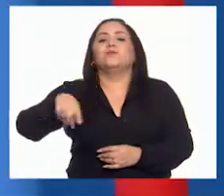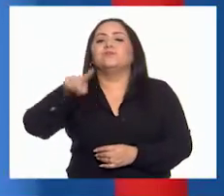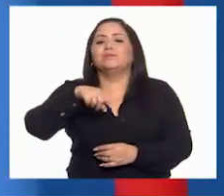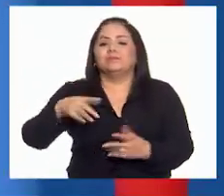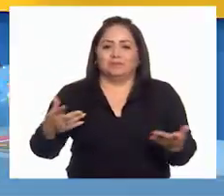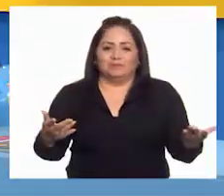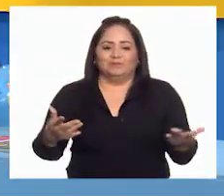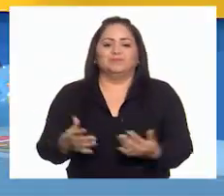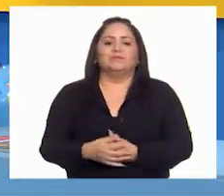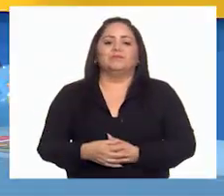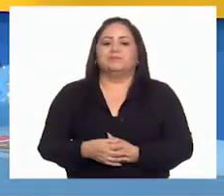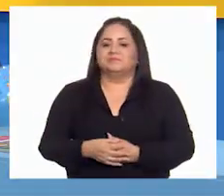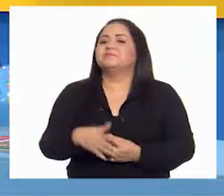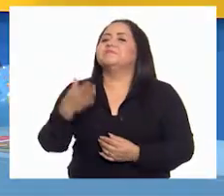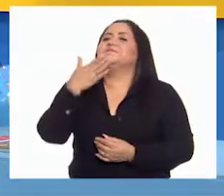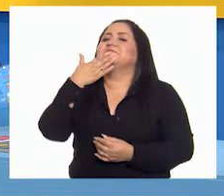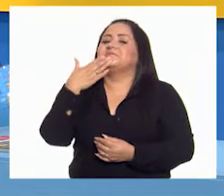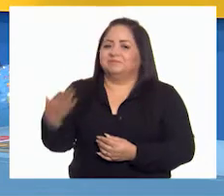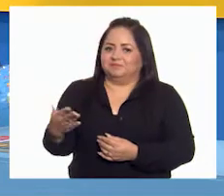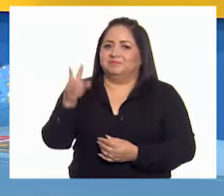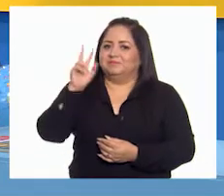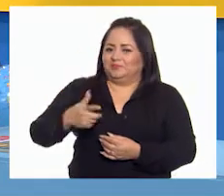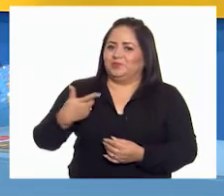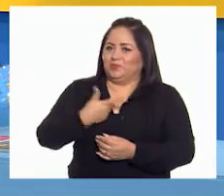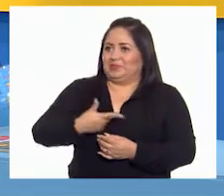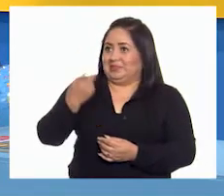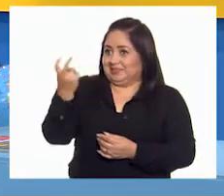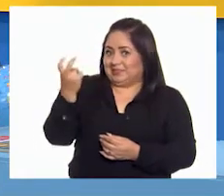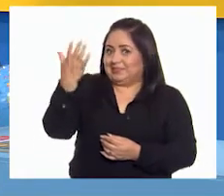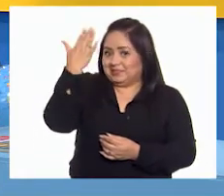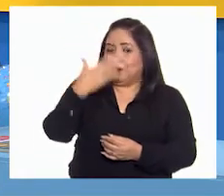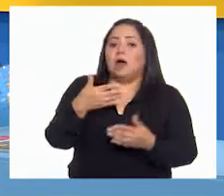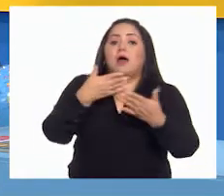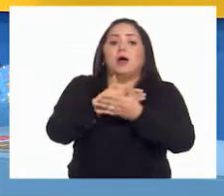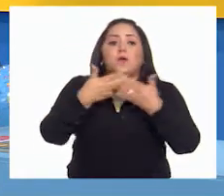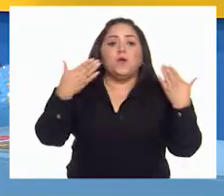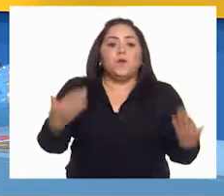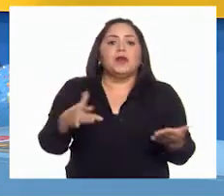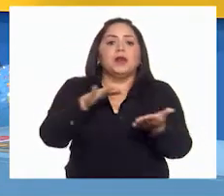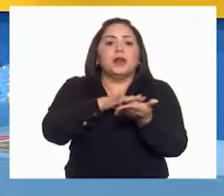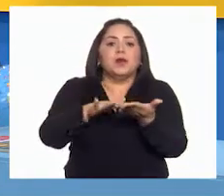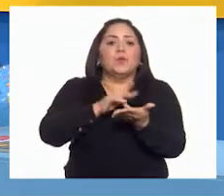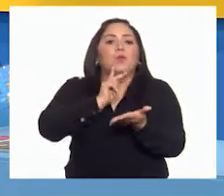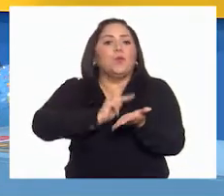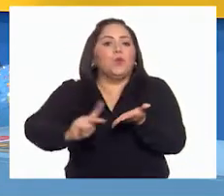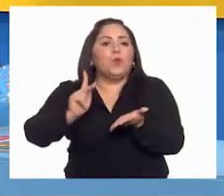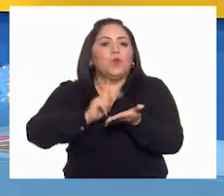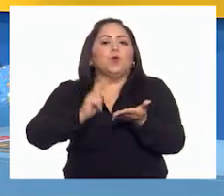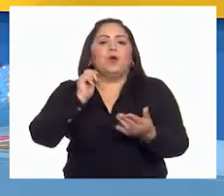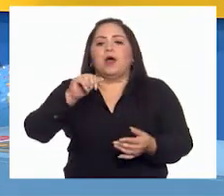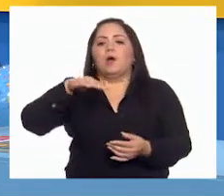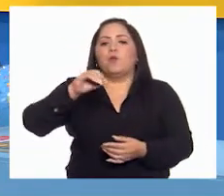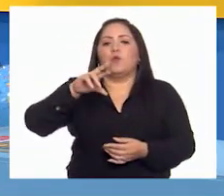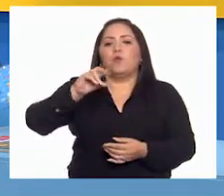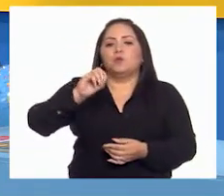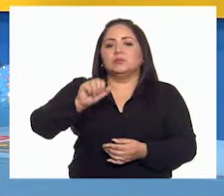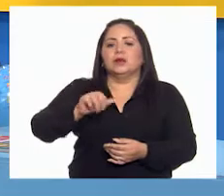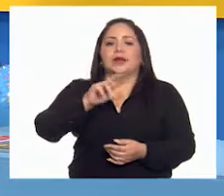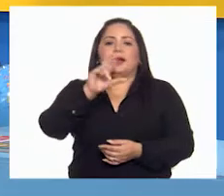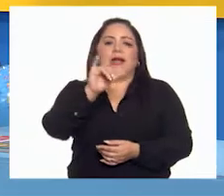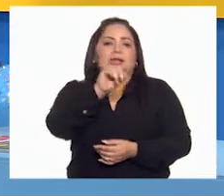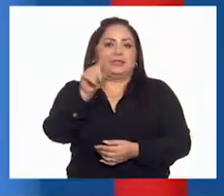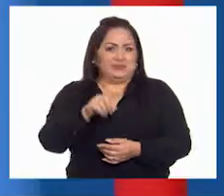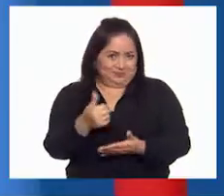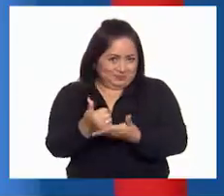niños? Muy bien, pues me da gusto saber eso. Y vamos a leer Poema de Amorosa Raíz. ¿Me